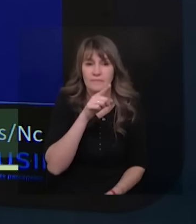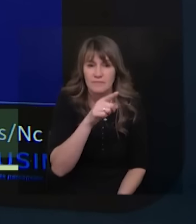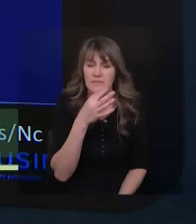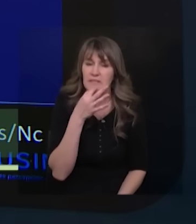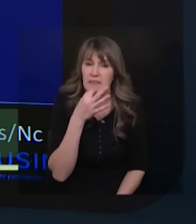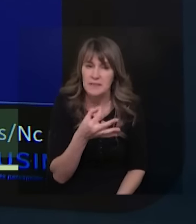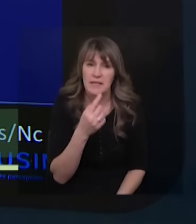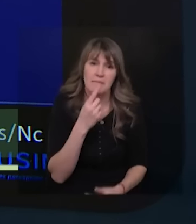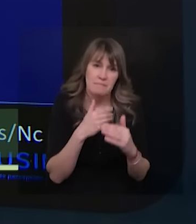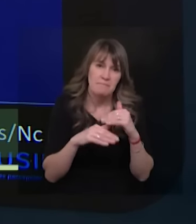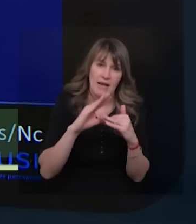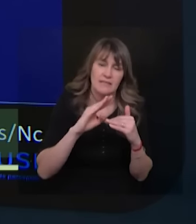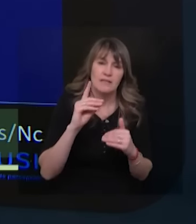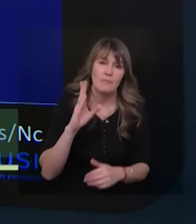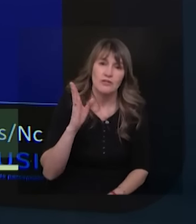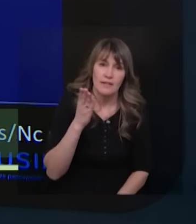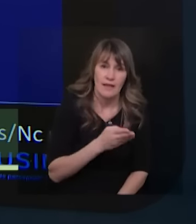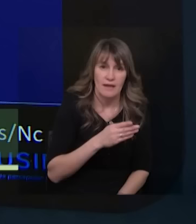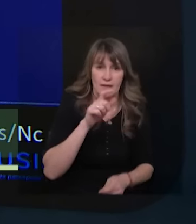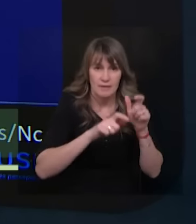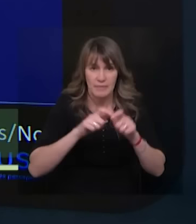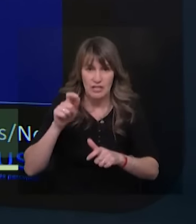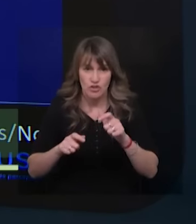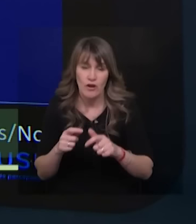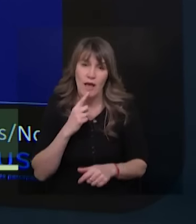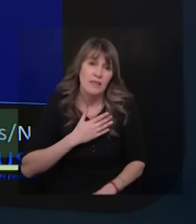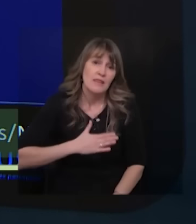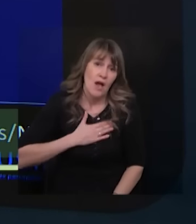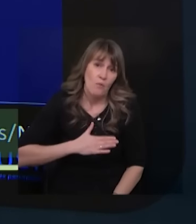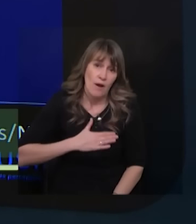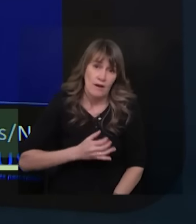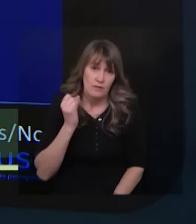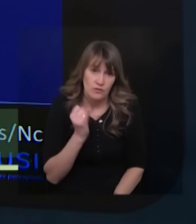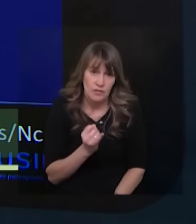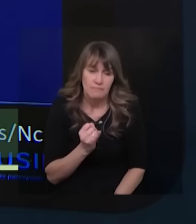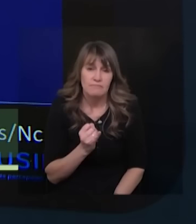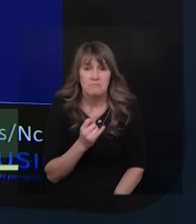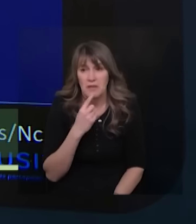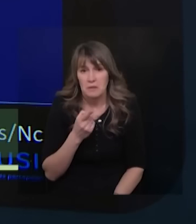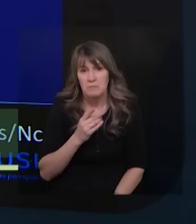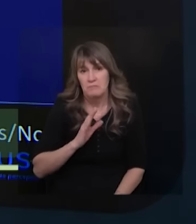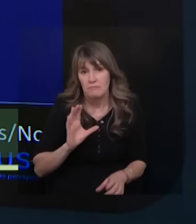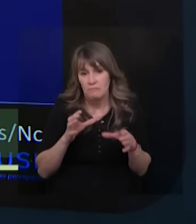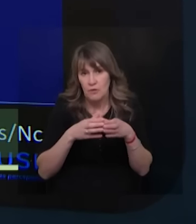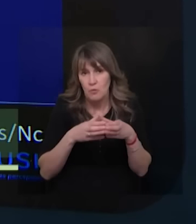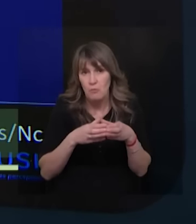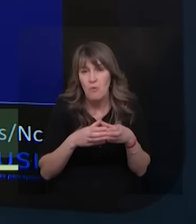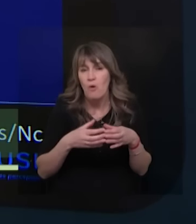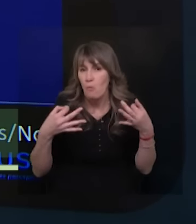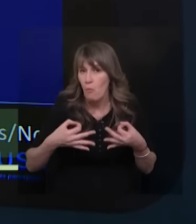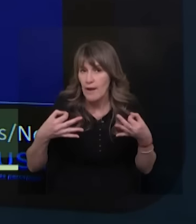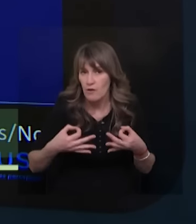muy superior el porcentaje de personas que manifiesta estar de acuerdo O sea que que entiende que el plantel es muy bueno en este